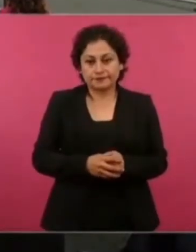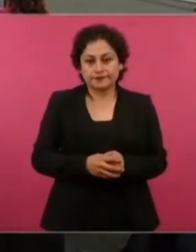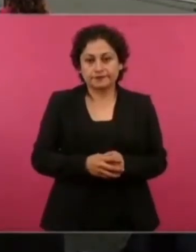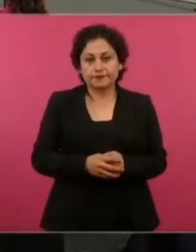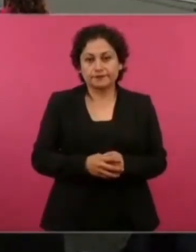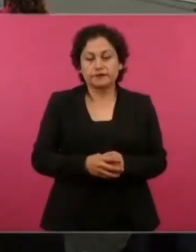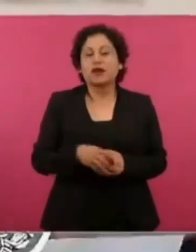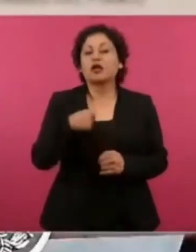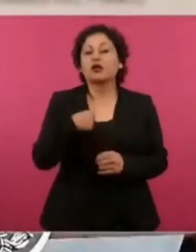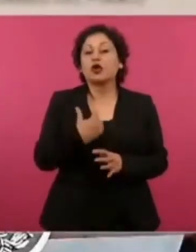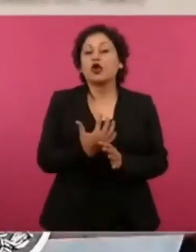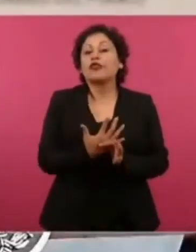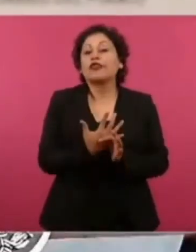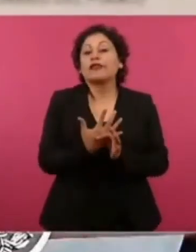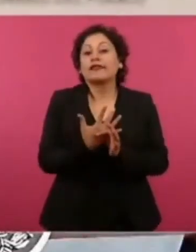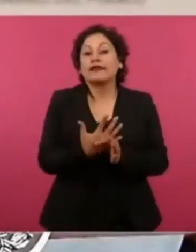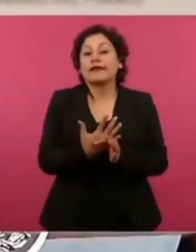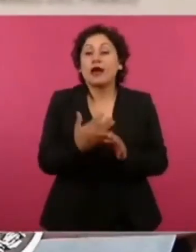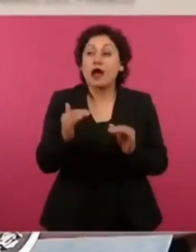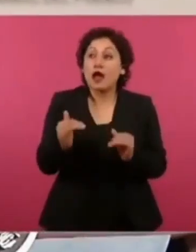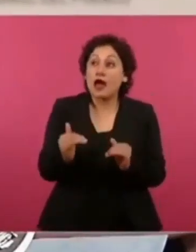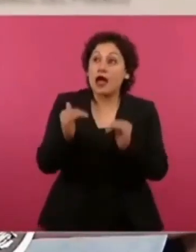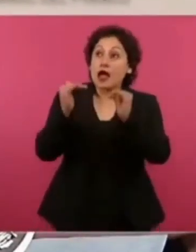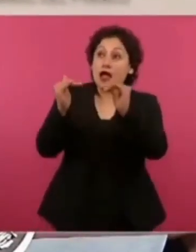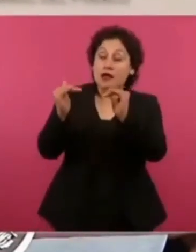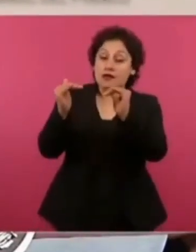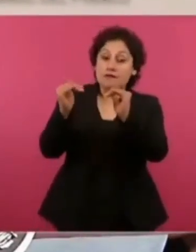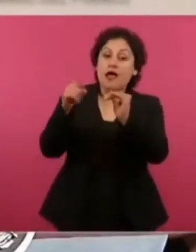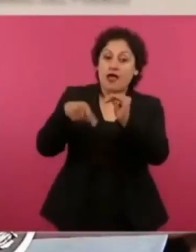Ya eligieron los de arriba, Diego,